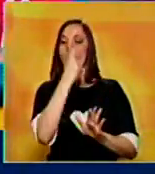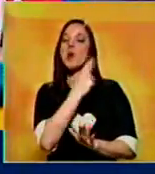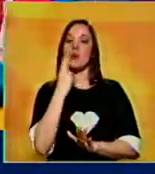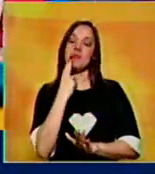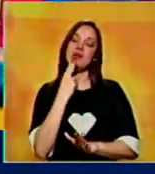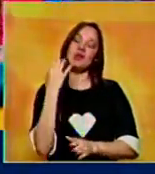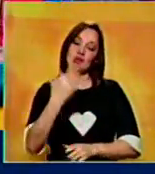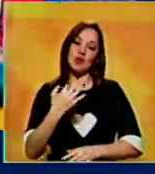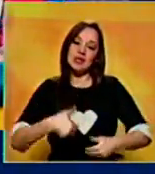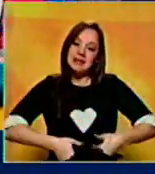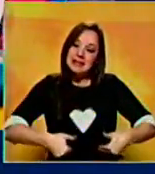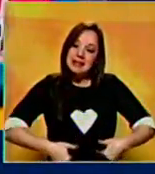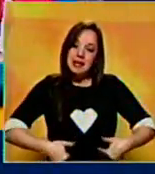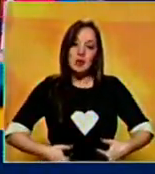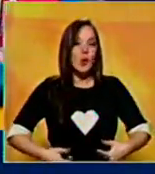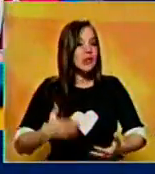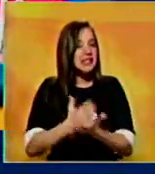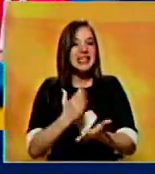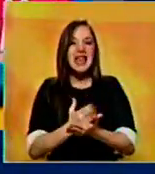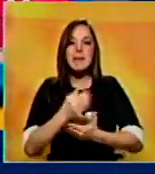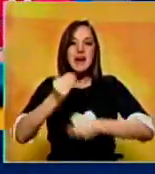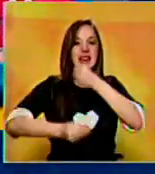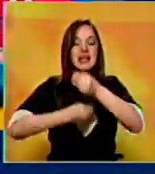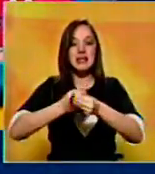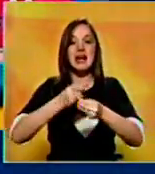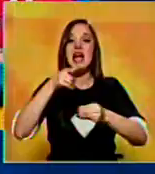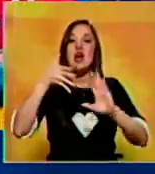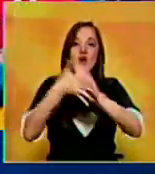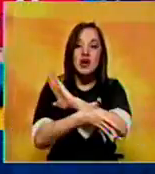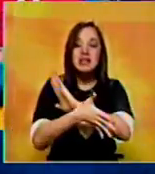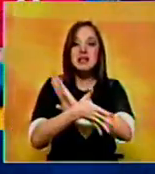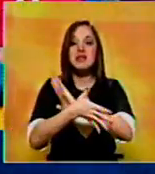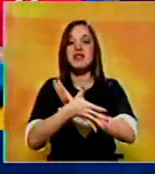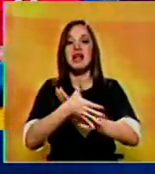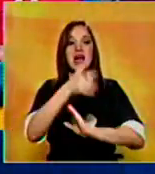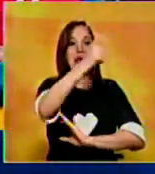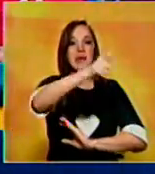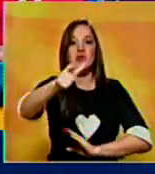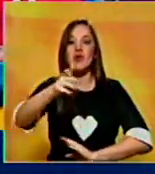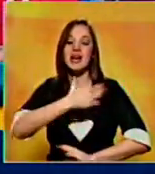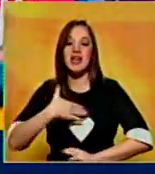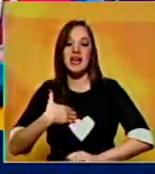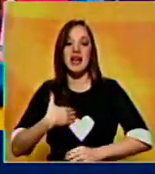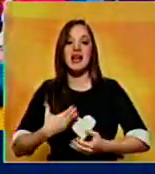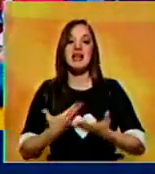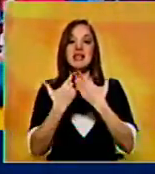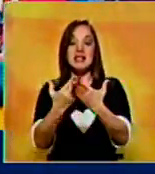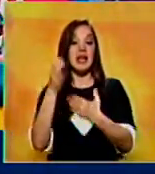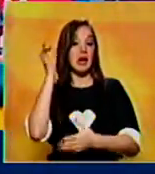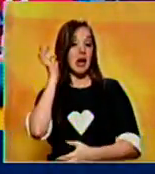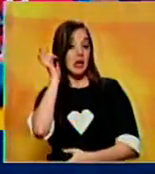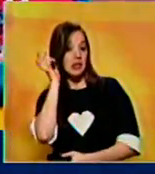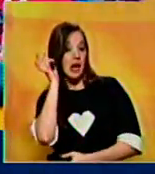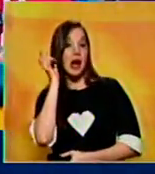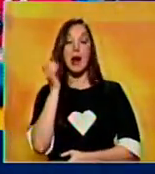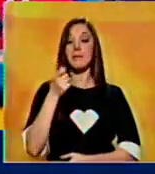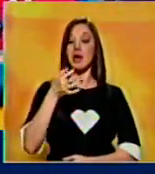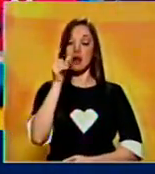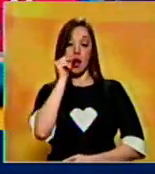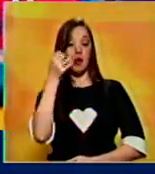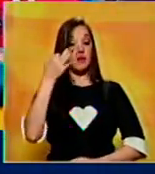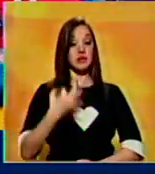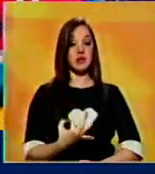siempre eso que constituye la máxima aspiración de cualquier ser humano, ser dama, ser caballero. Ese